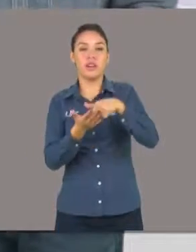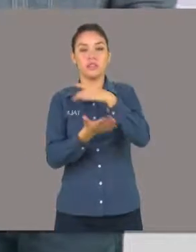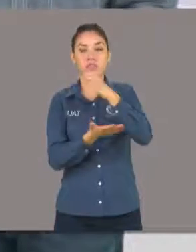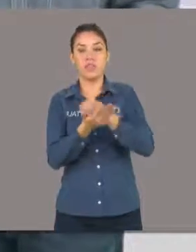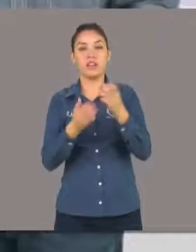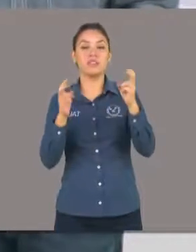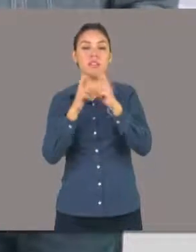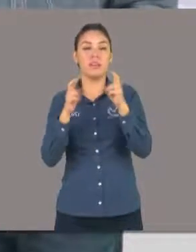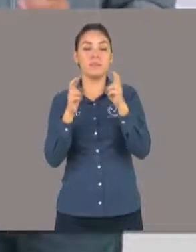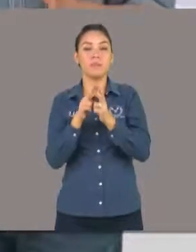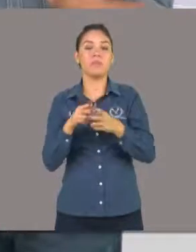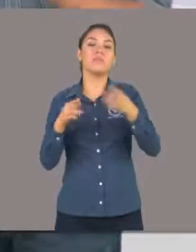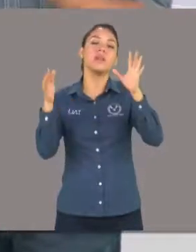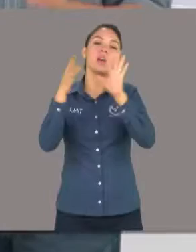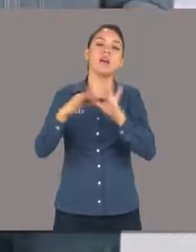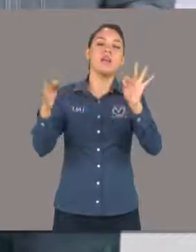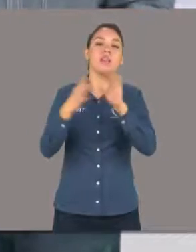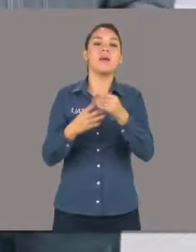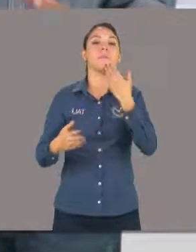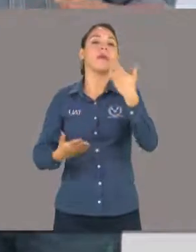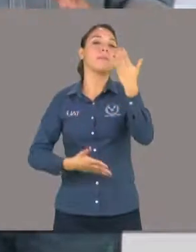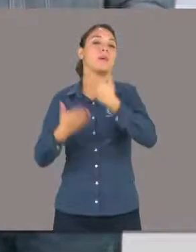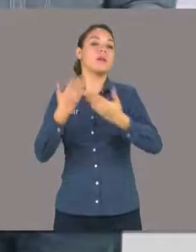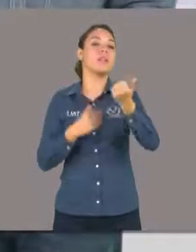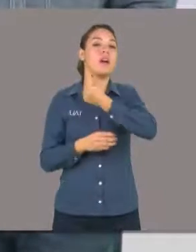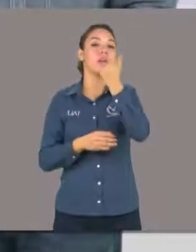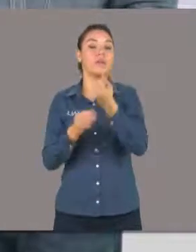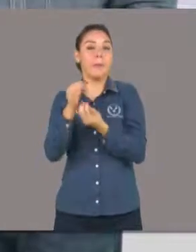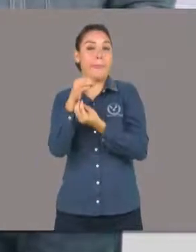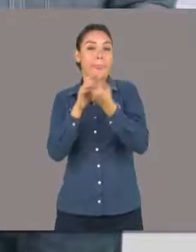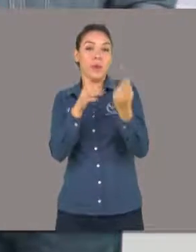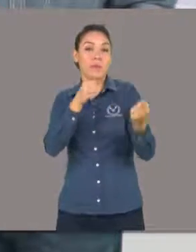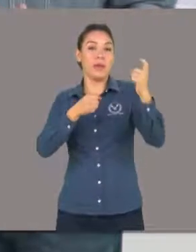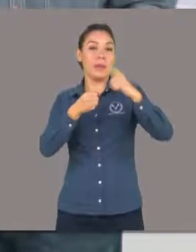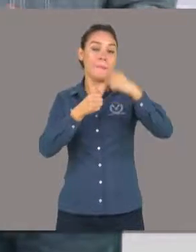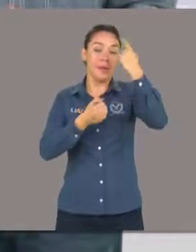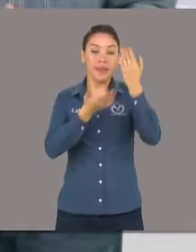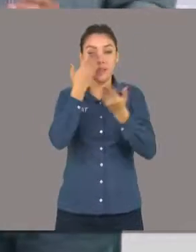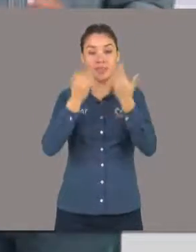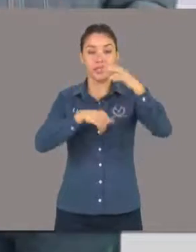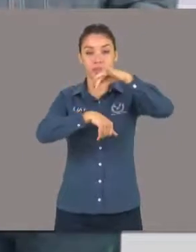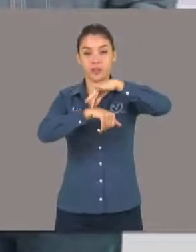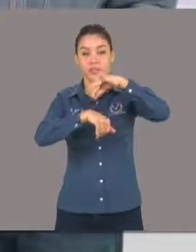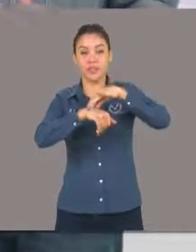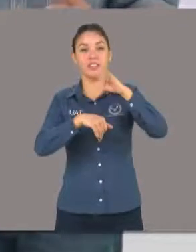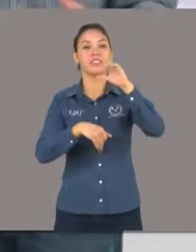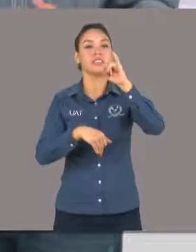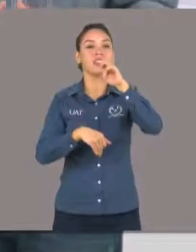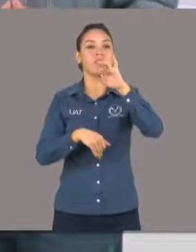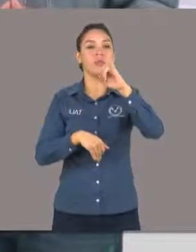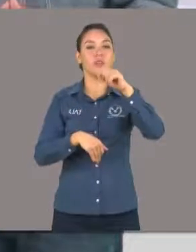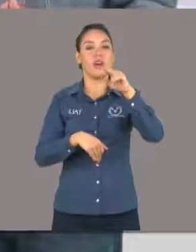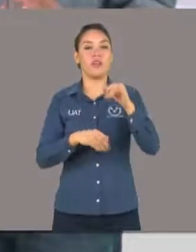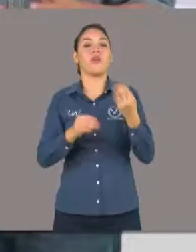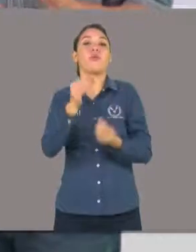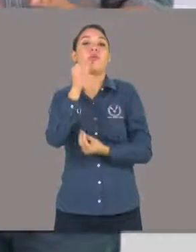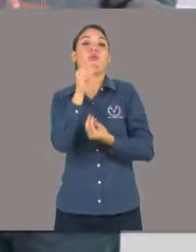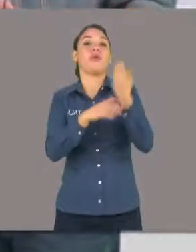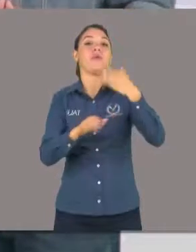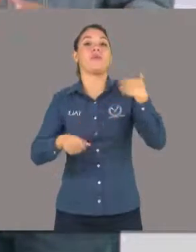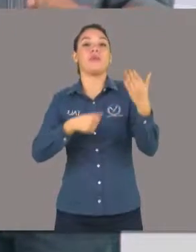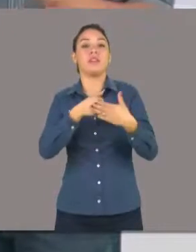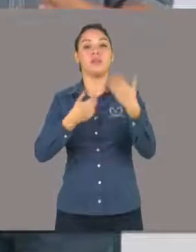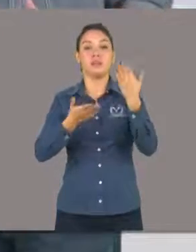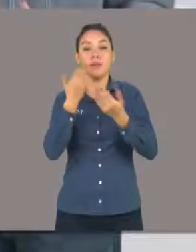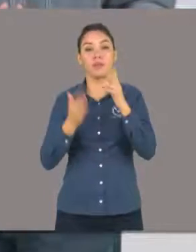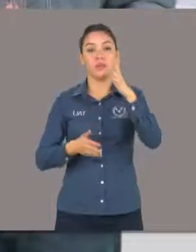Romo Caballero, ofreció una emotiva bienvenida a los estudiantes de nuevo ingreso de la carrera de médico cirujano. Los jóvenes integrantes de una nueva